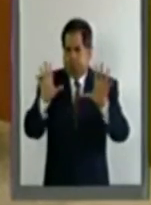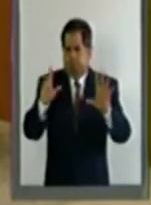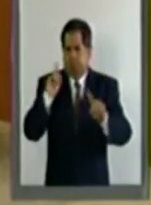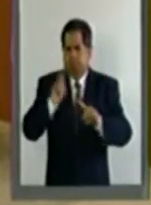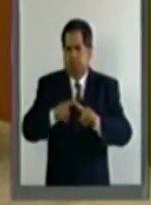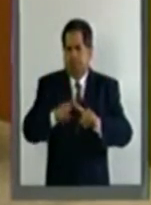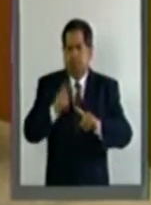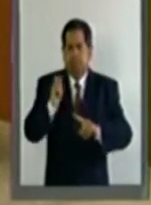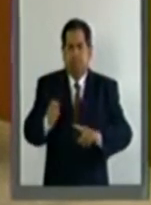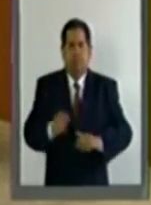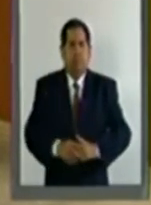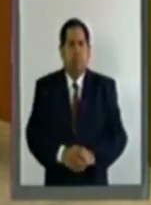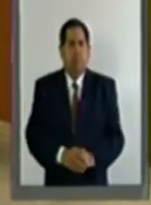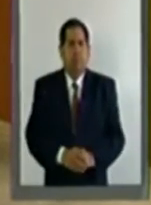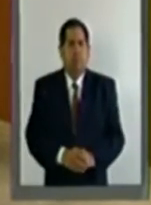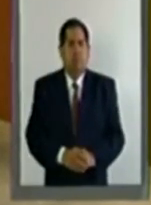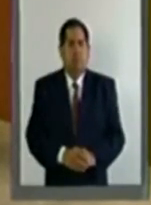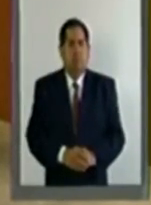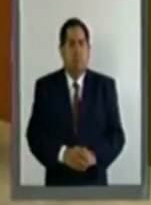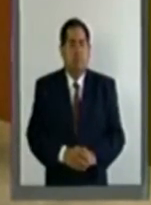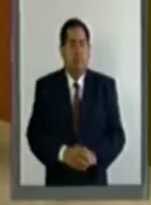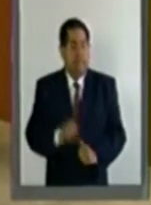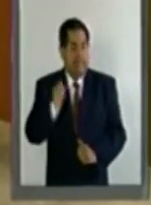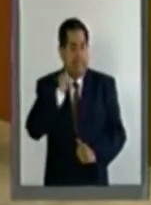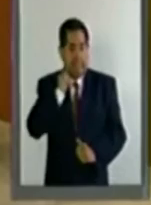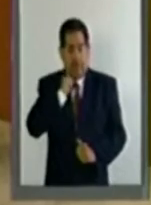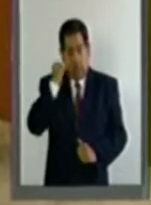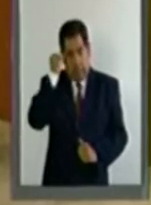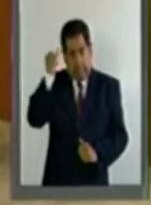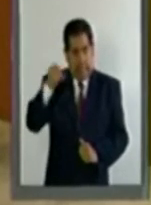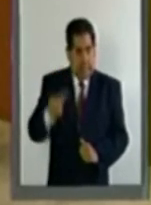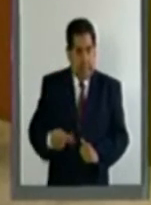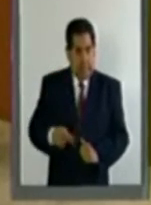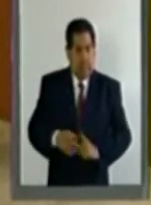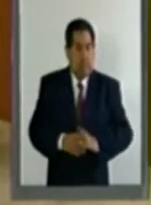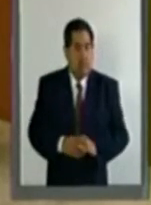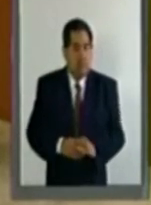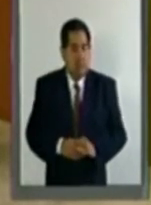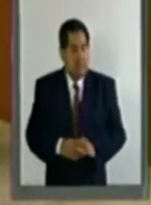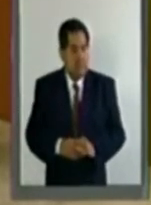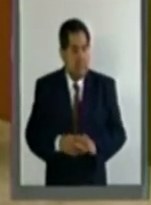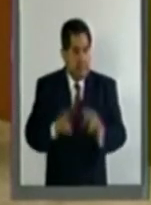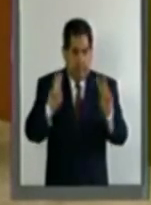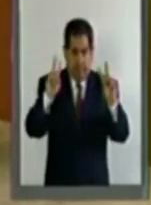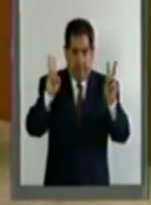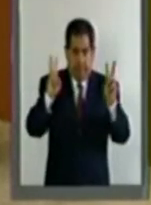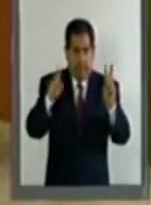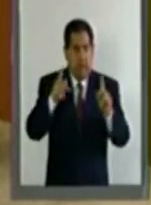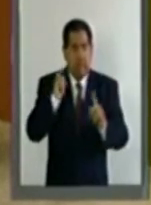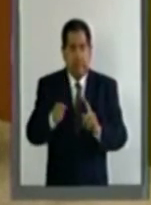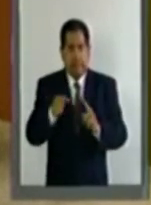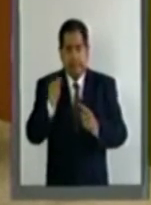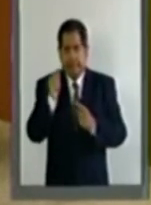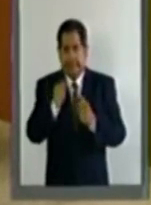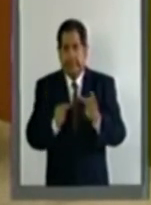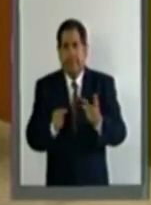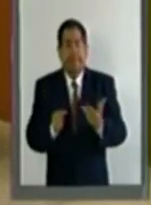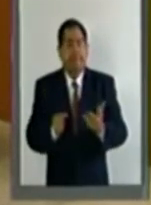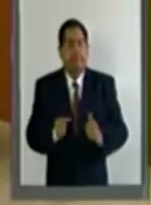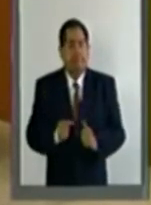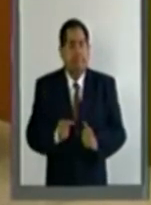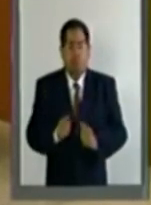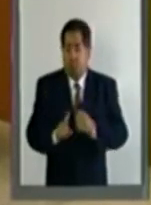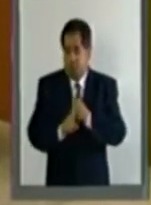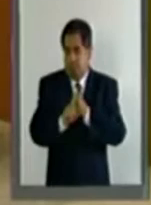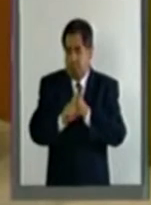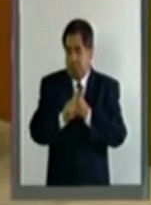eminentemente del Senado. Es un tema que implica un